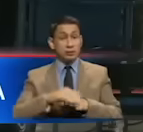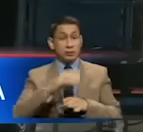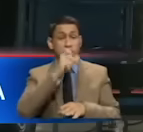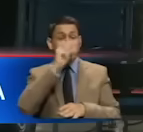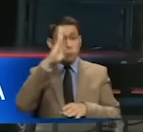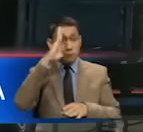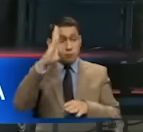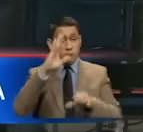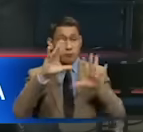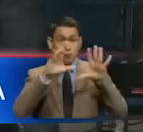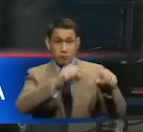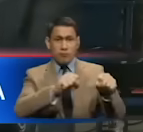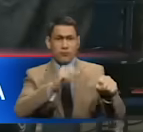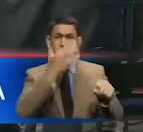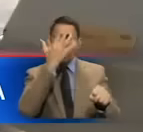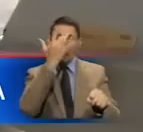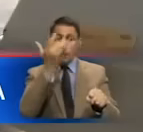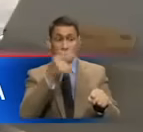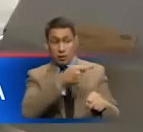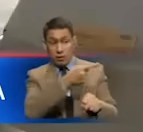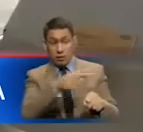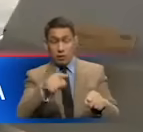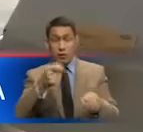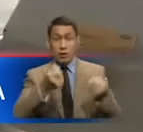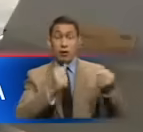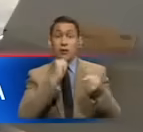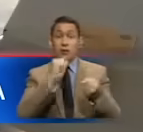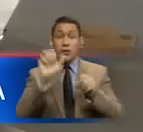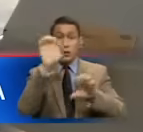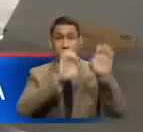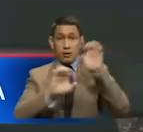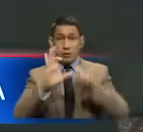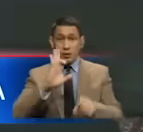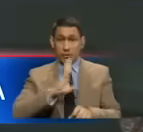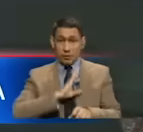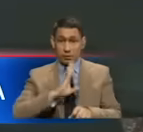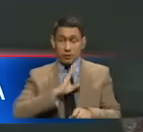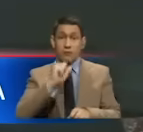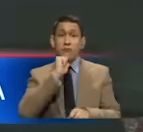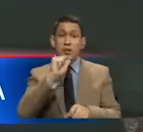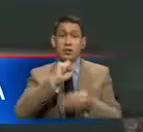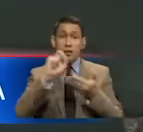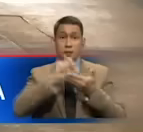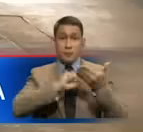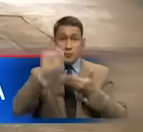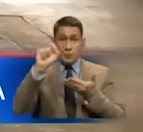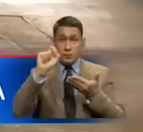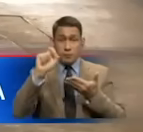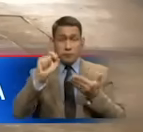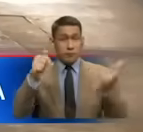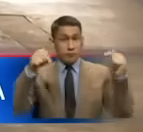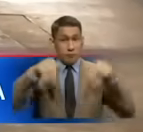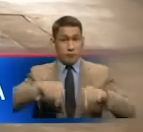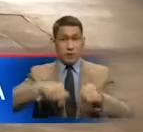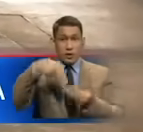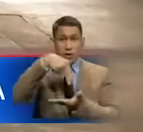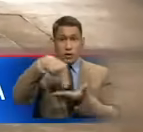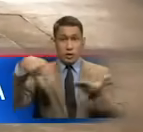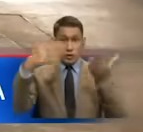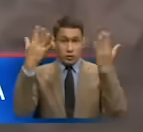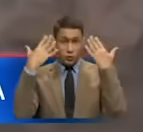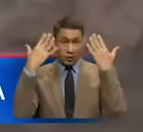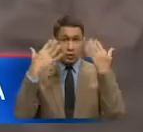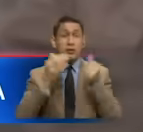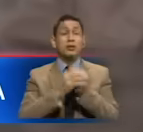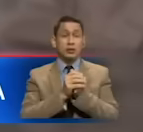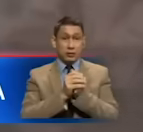de matriculación y revisión técnica vehicular. Acá en este centro, uno de los más grandes del norte de Guayaquil, donde hay 16